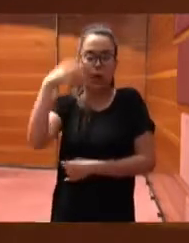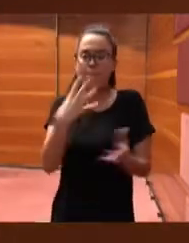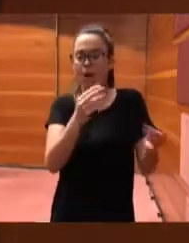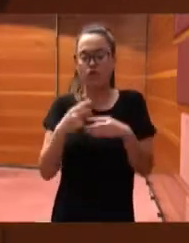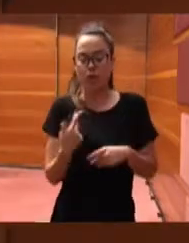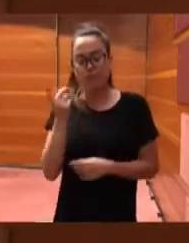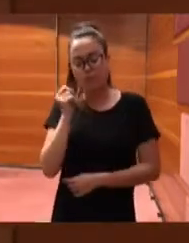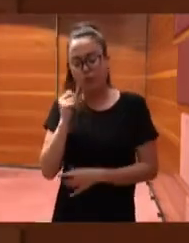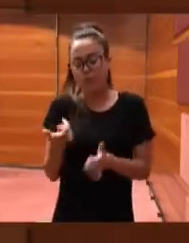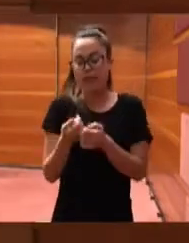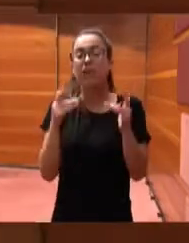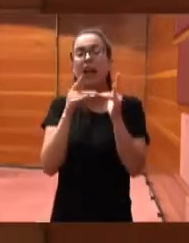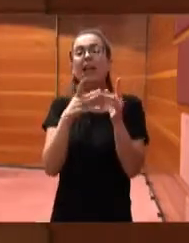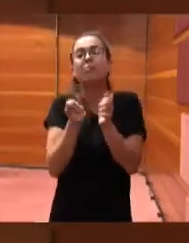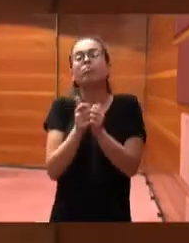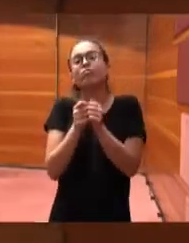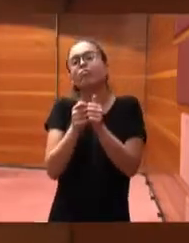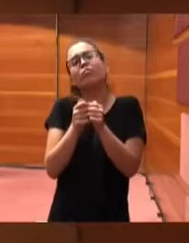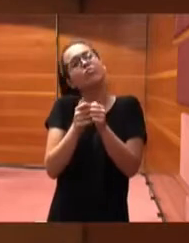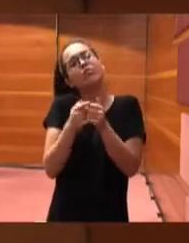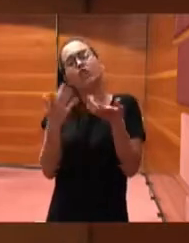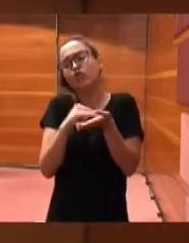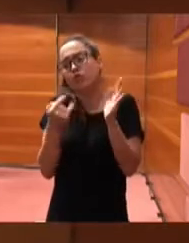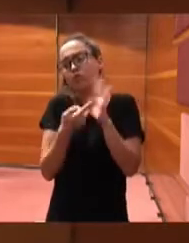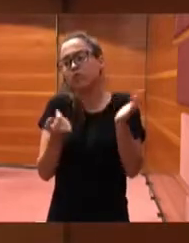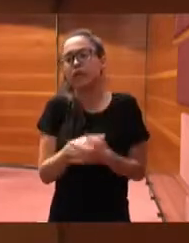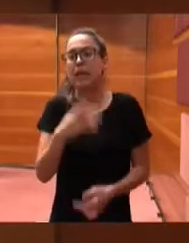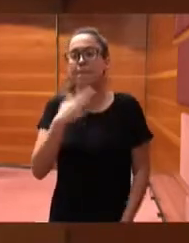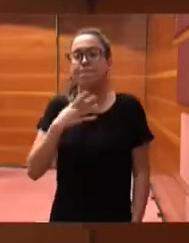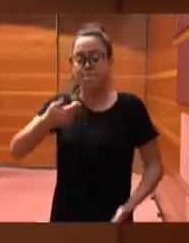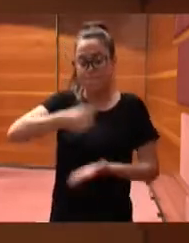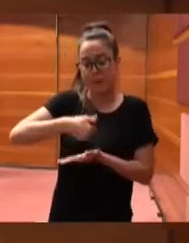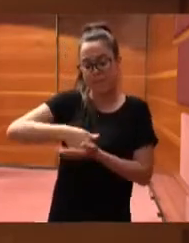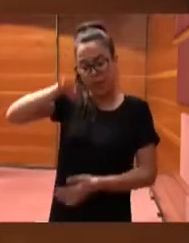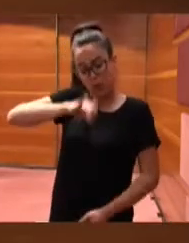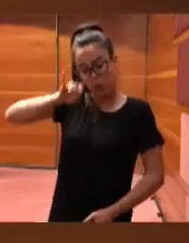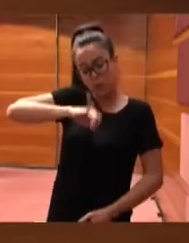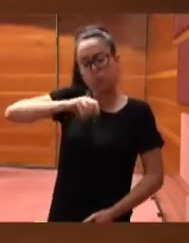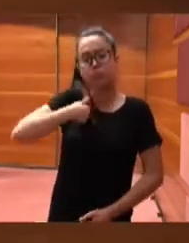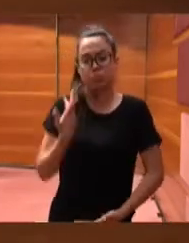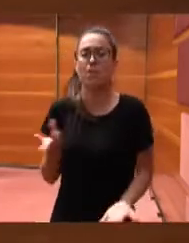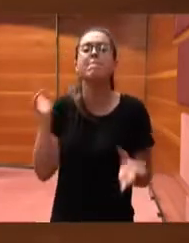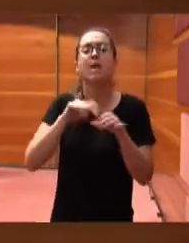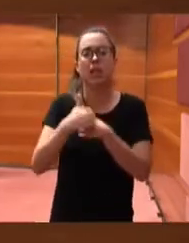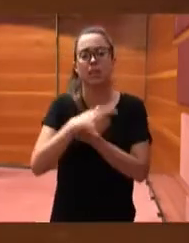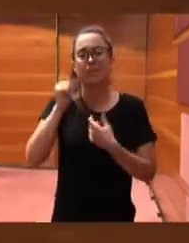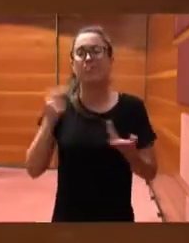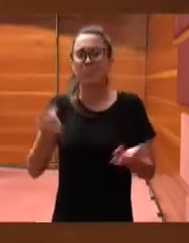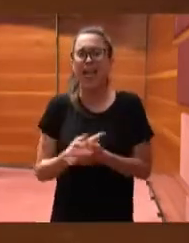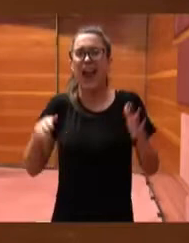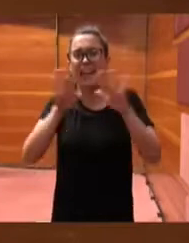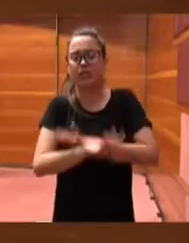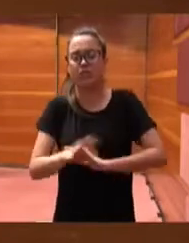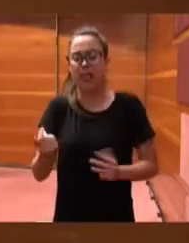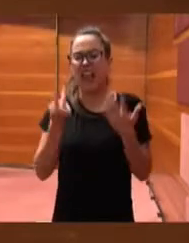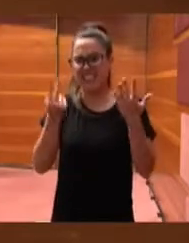cama, entro y soluciono. Y si me piden qué tal o qué opino, que participe, lo hago. En ese momento, a las